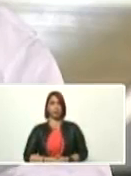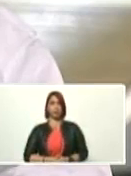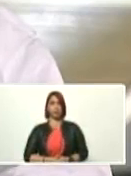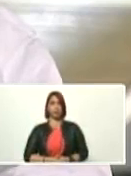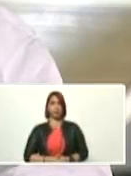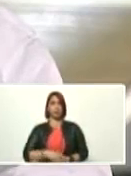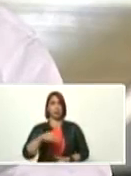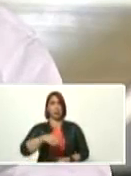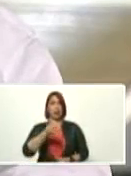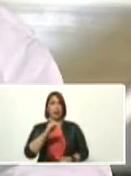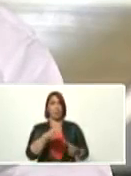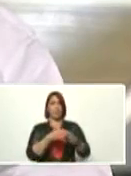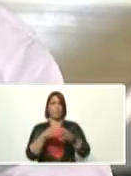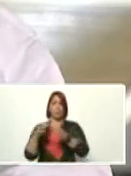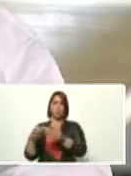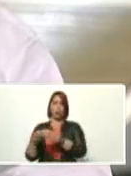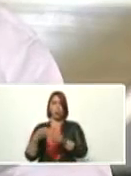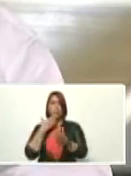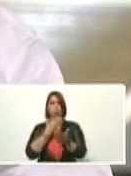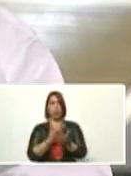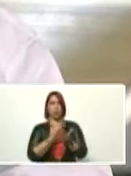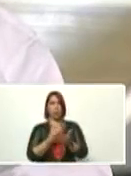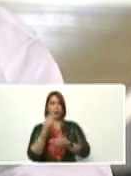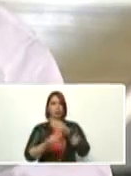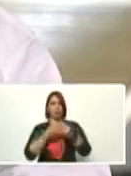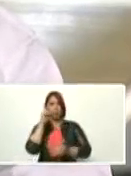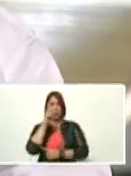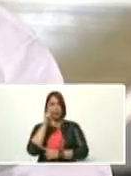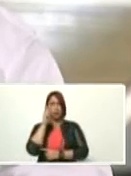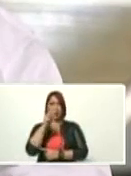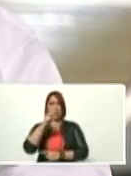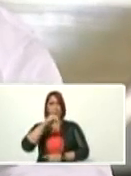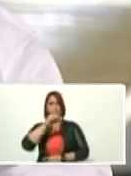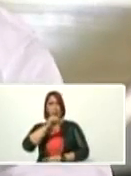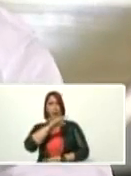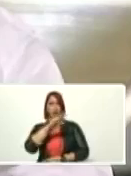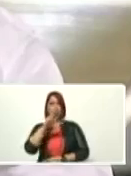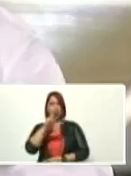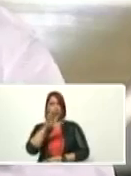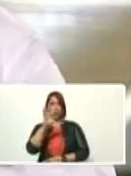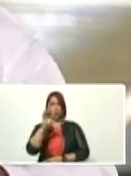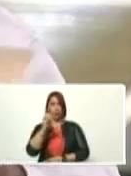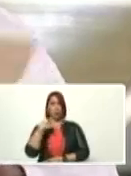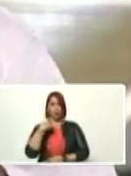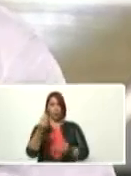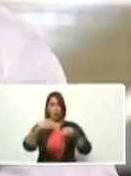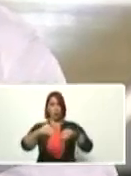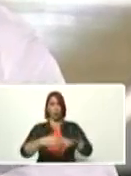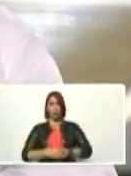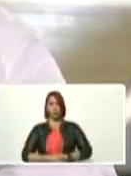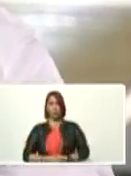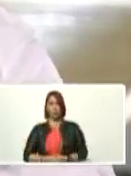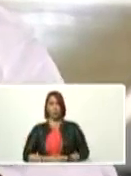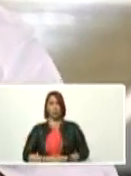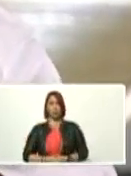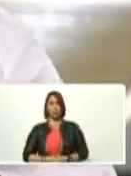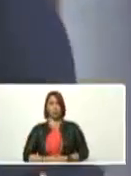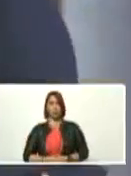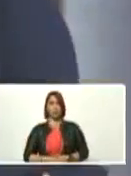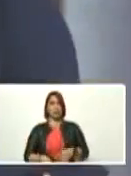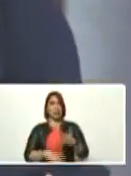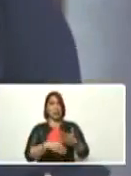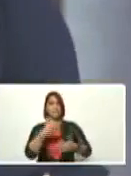Aquí hay un conjunto de propuestas que me hizo la profesora Marrufo y estoy de acuerdo que se vaya